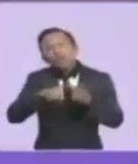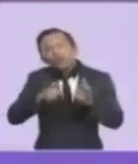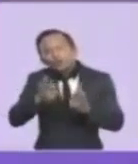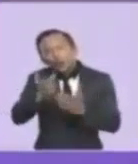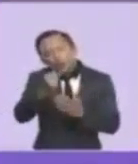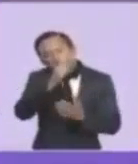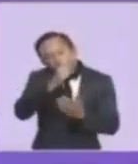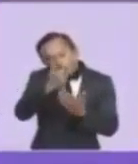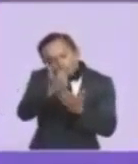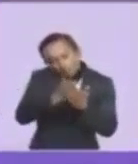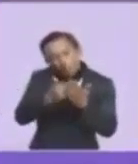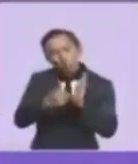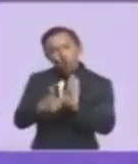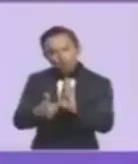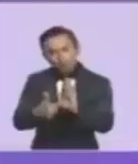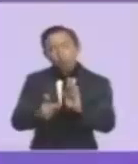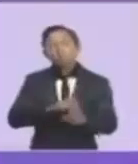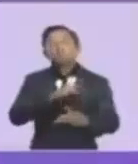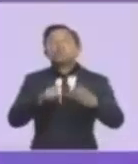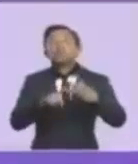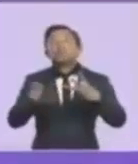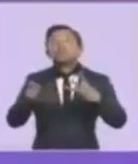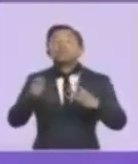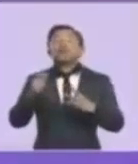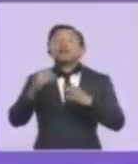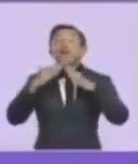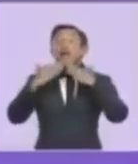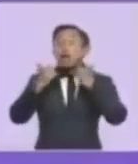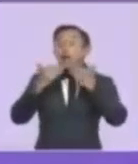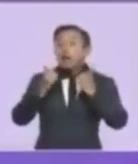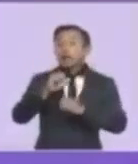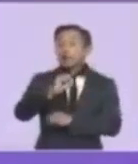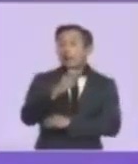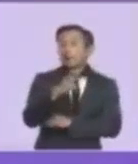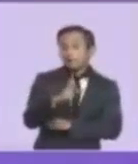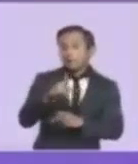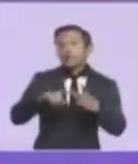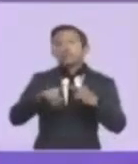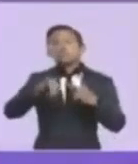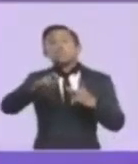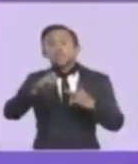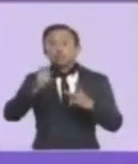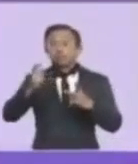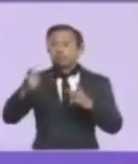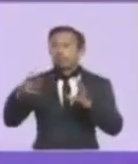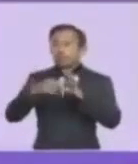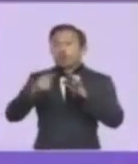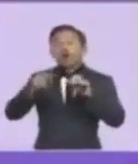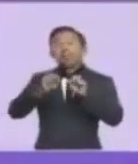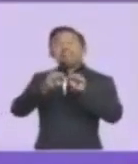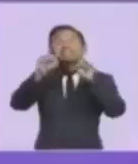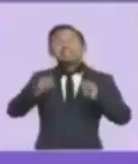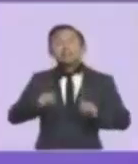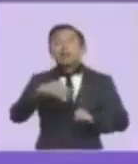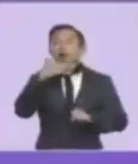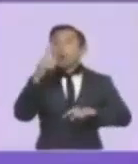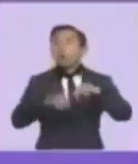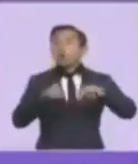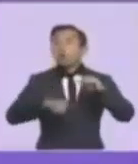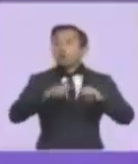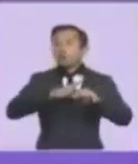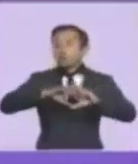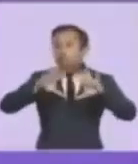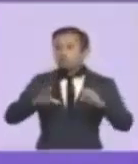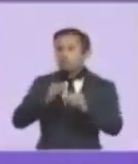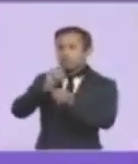Digo, no hay favoritismo ni nada, simplemente solamente hay una campaña que está abierta a escuchar a los jóvenes, a dejarse